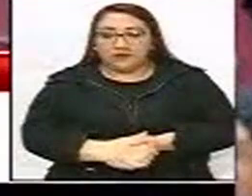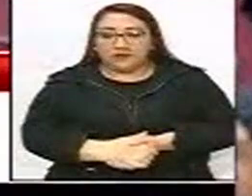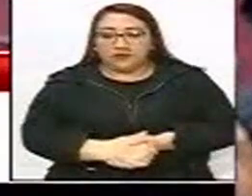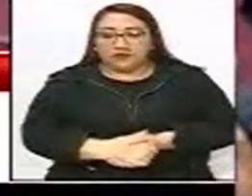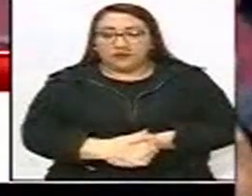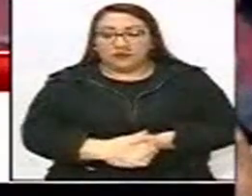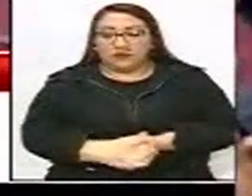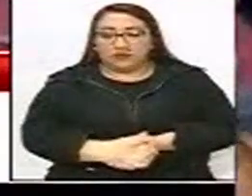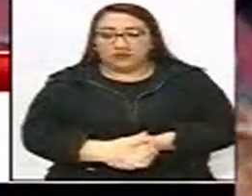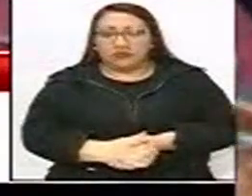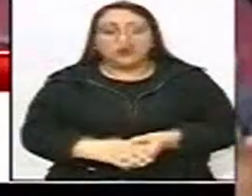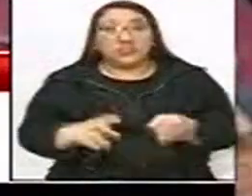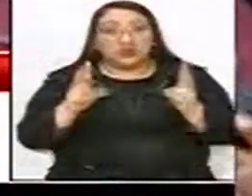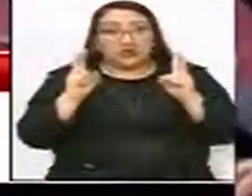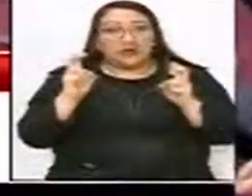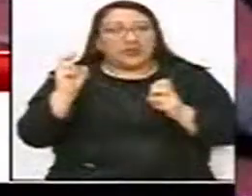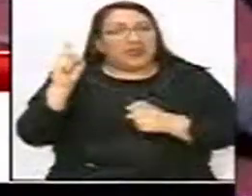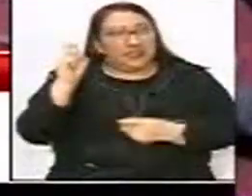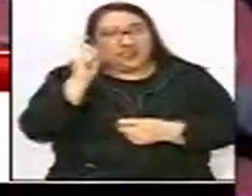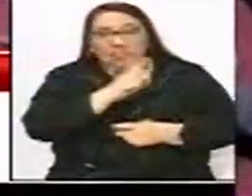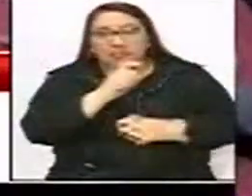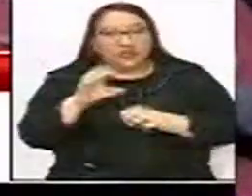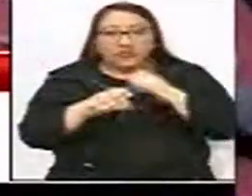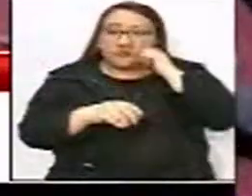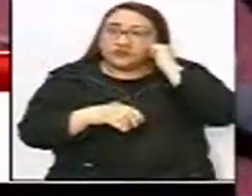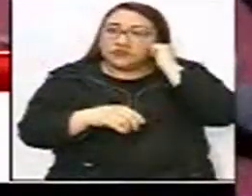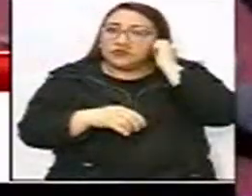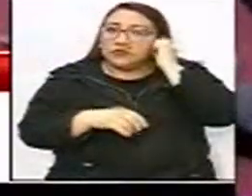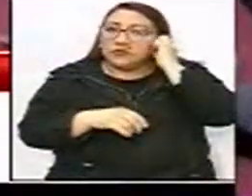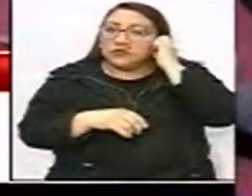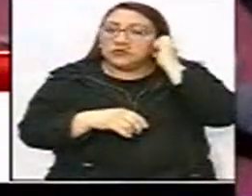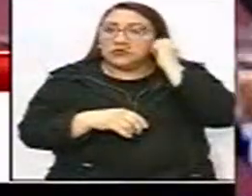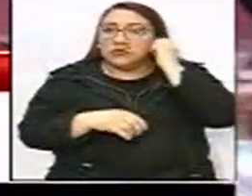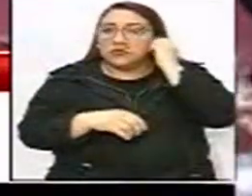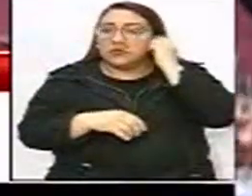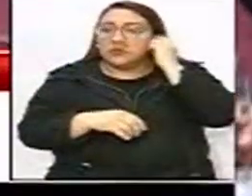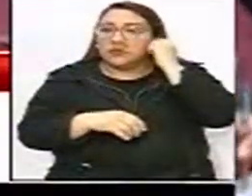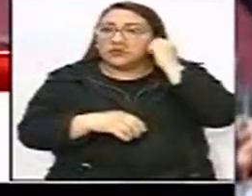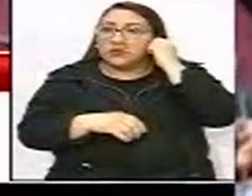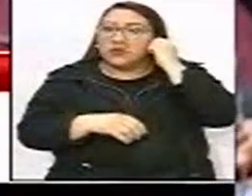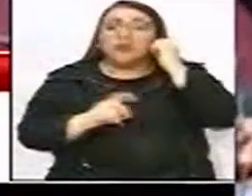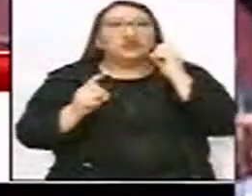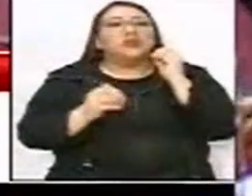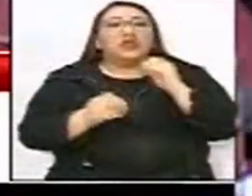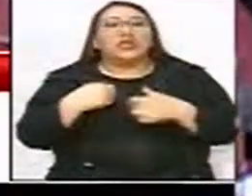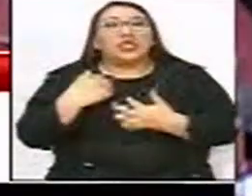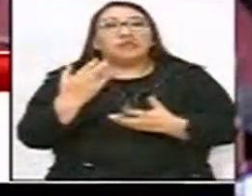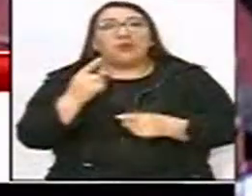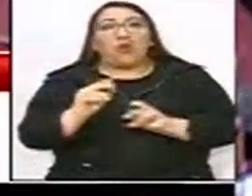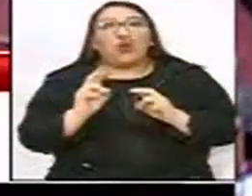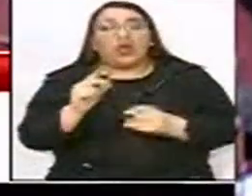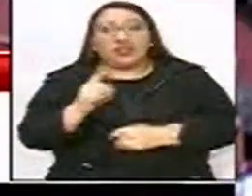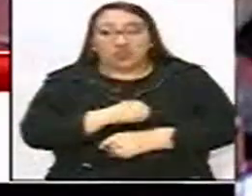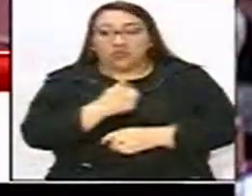es un tema complejo que no se ha logrado resolver en todo el país y que esperemos que esta autoridad que ha aprobado